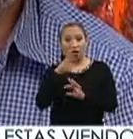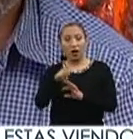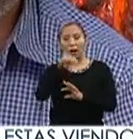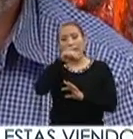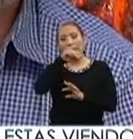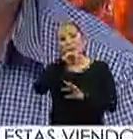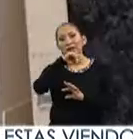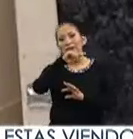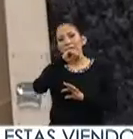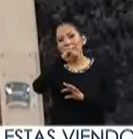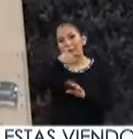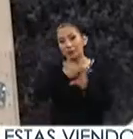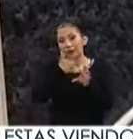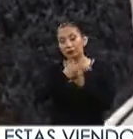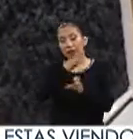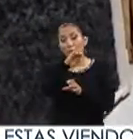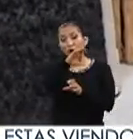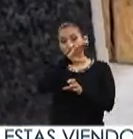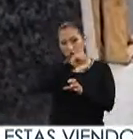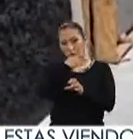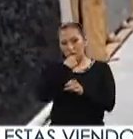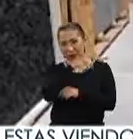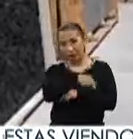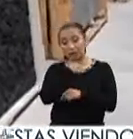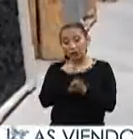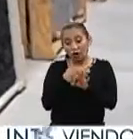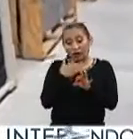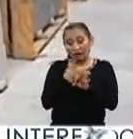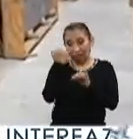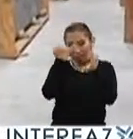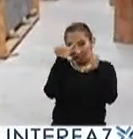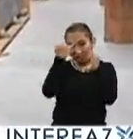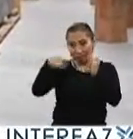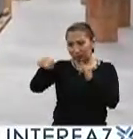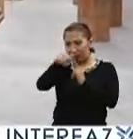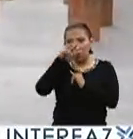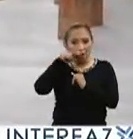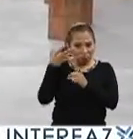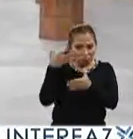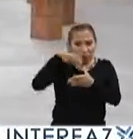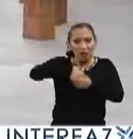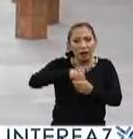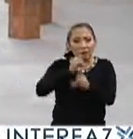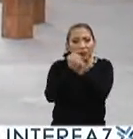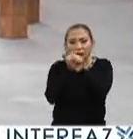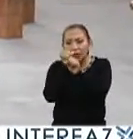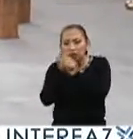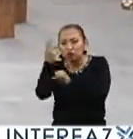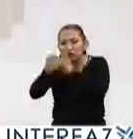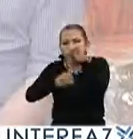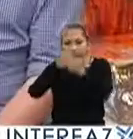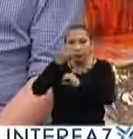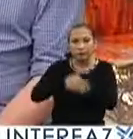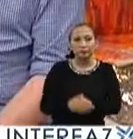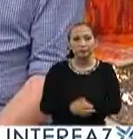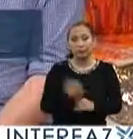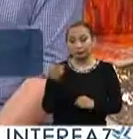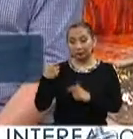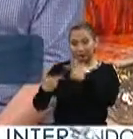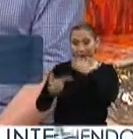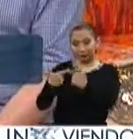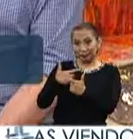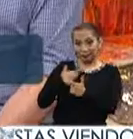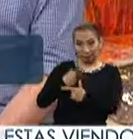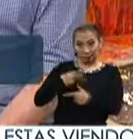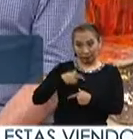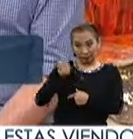minimalismo americano. Bosco Sodi comenta que actualmente los creadores están totalmente involucrados en la investigación de sus obras. Esta generación de